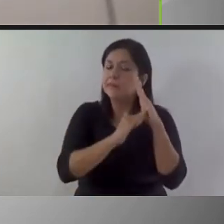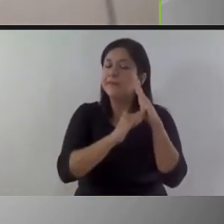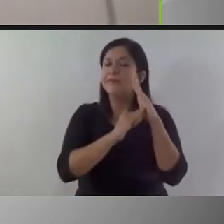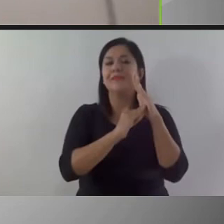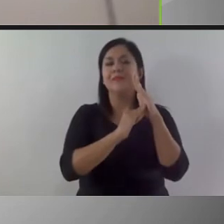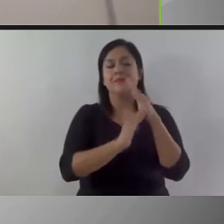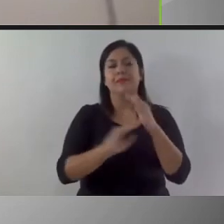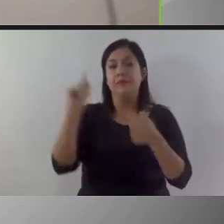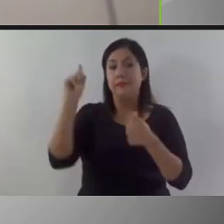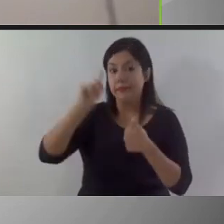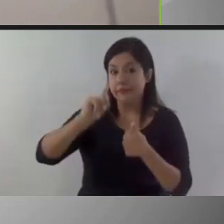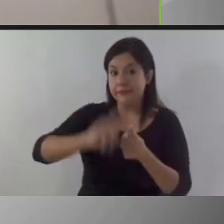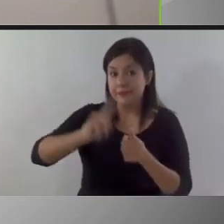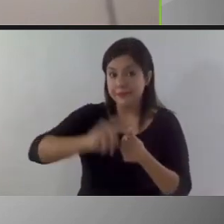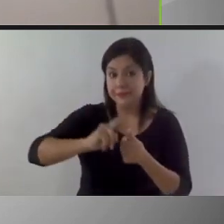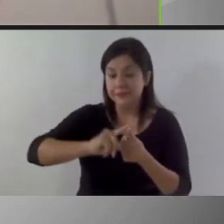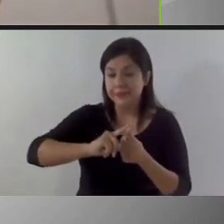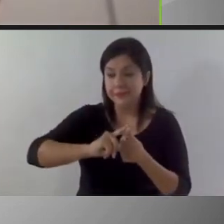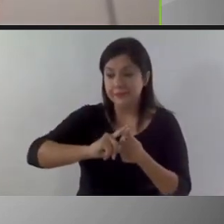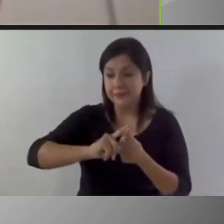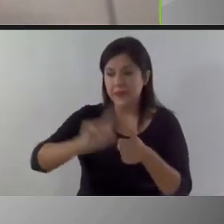Una que vincula,